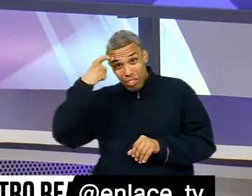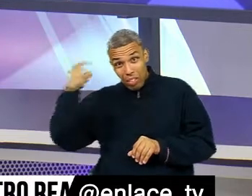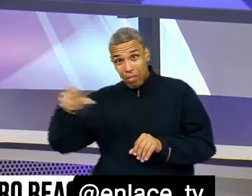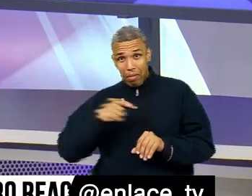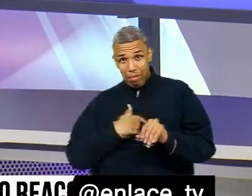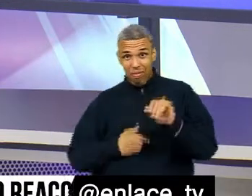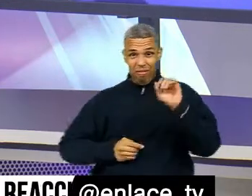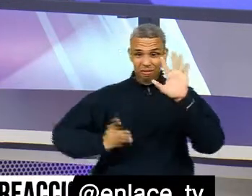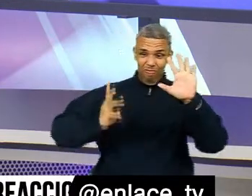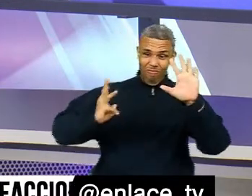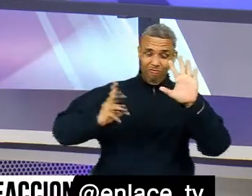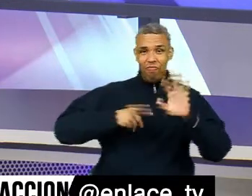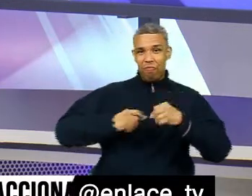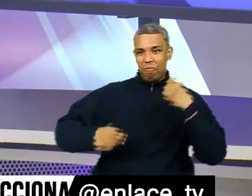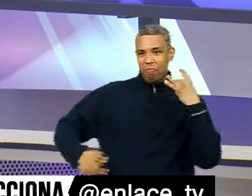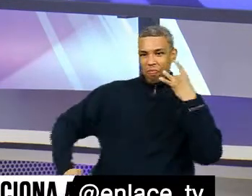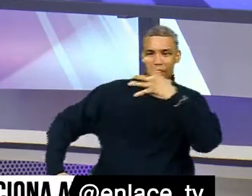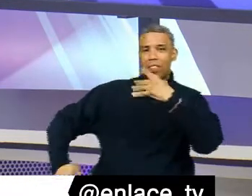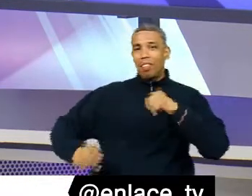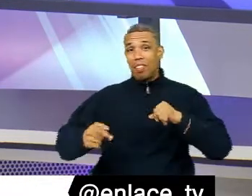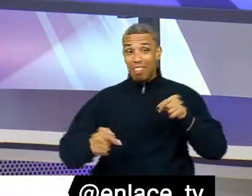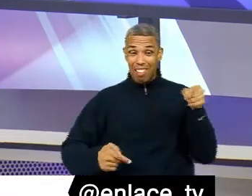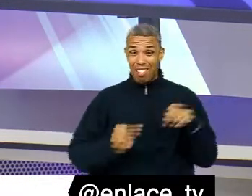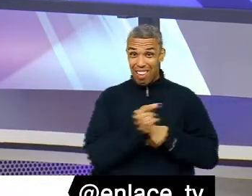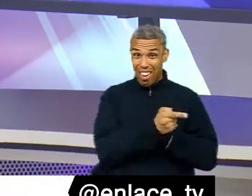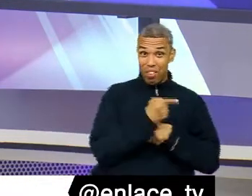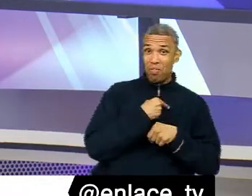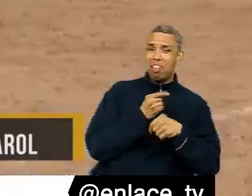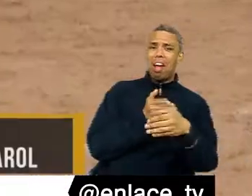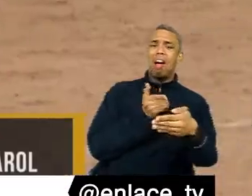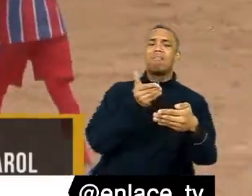el paso a la gran final del torneo municipal de fútbol.